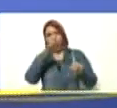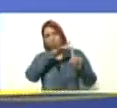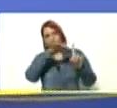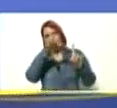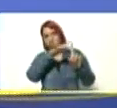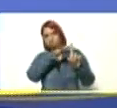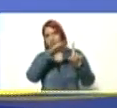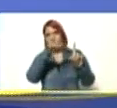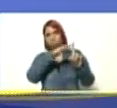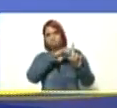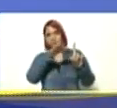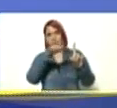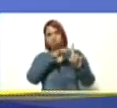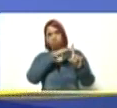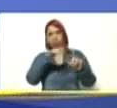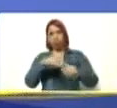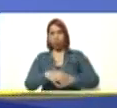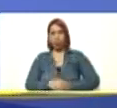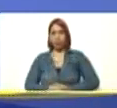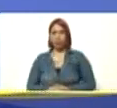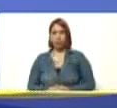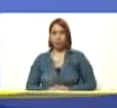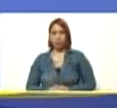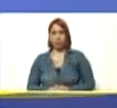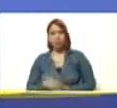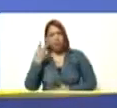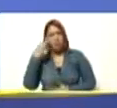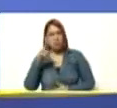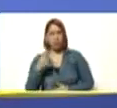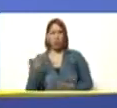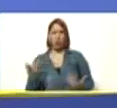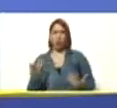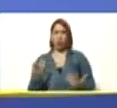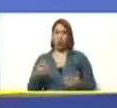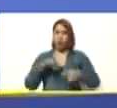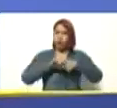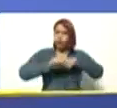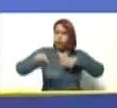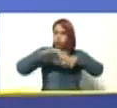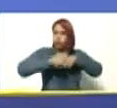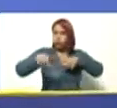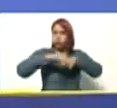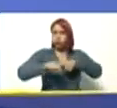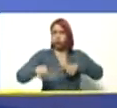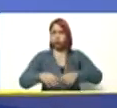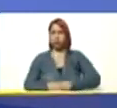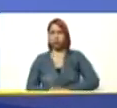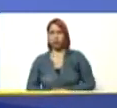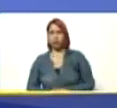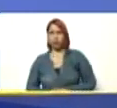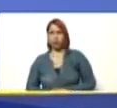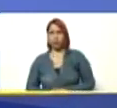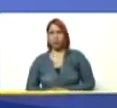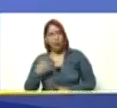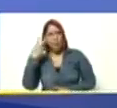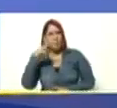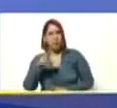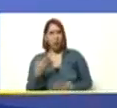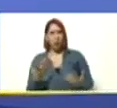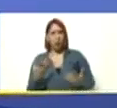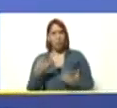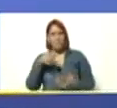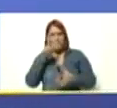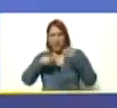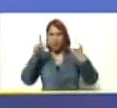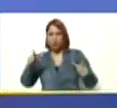los adulantes, por los jala mecate, por los